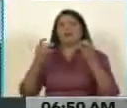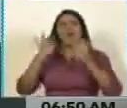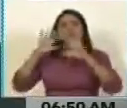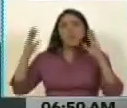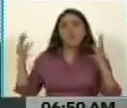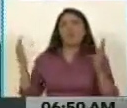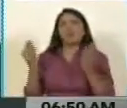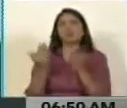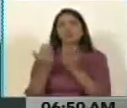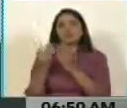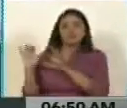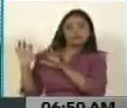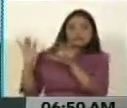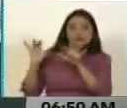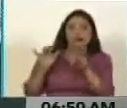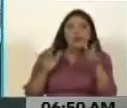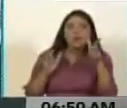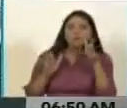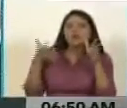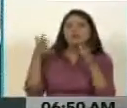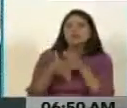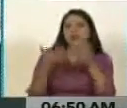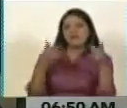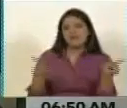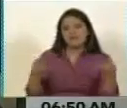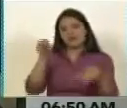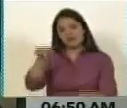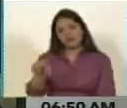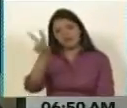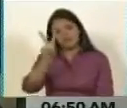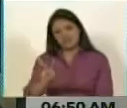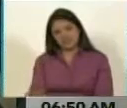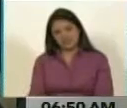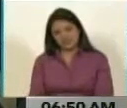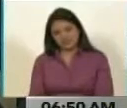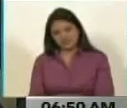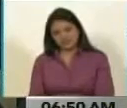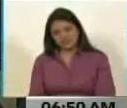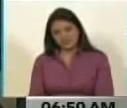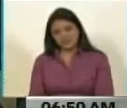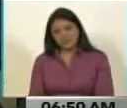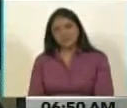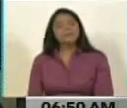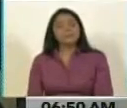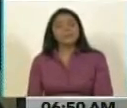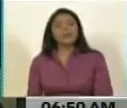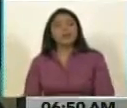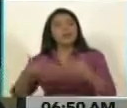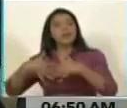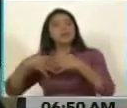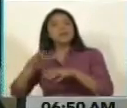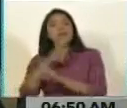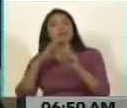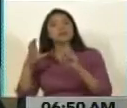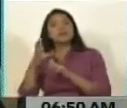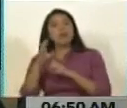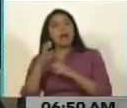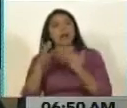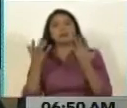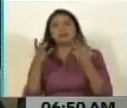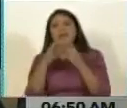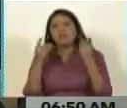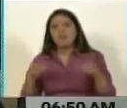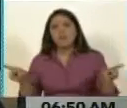que quieren escuchar lo que tiene Venezuela. Freddy, pero es que la industria cultural, la mal llamada industria cultural o la industria del espectáculo, se ha sumado